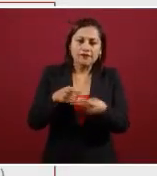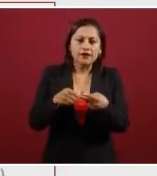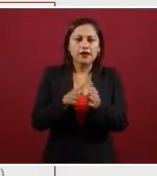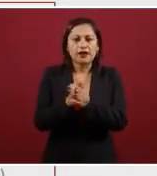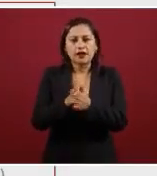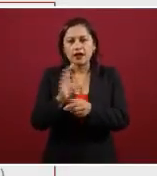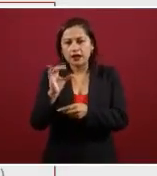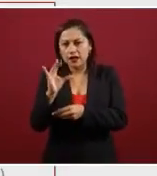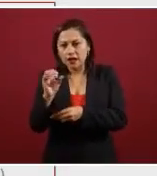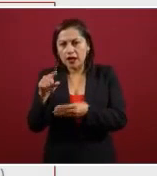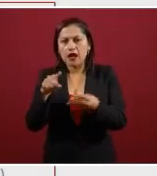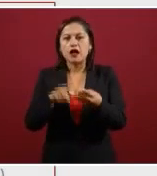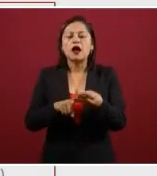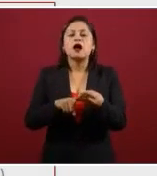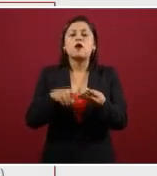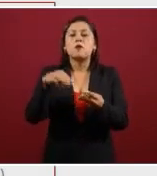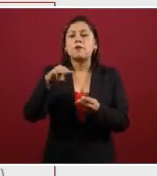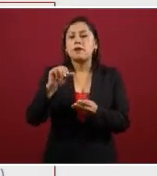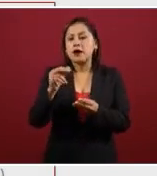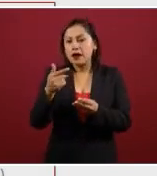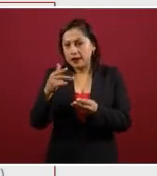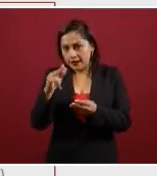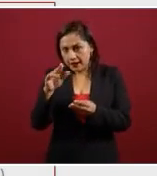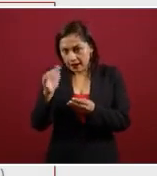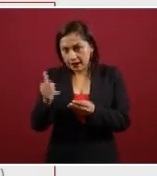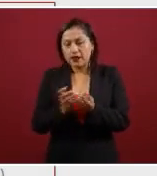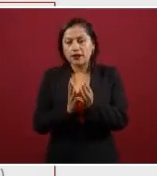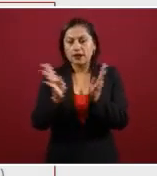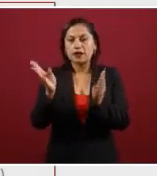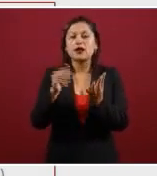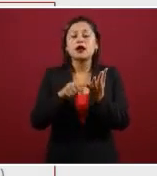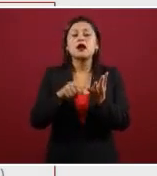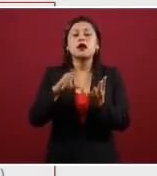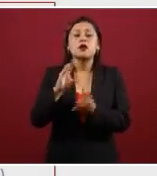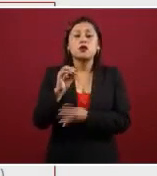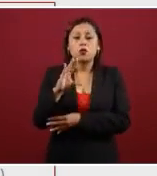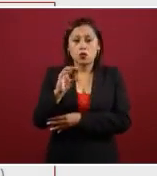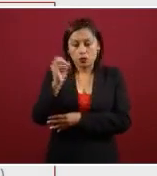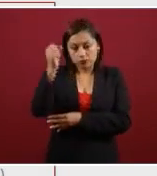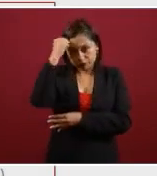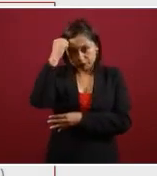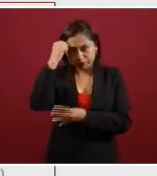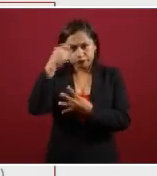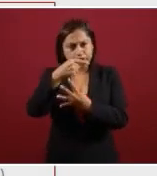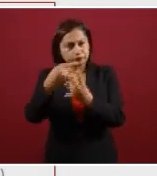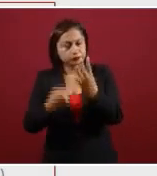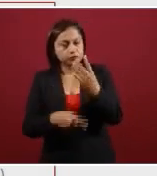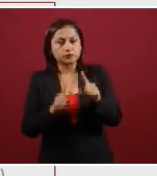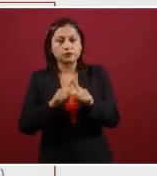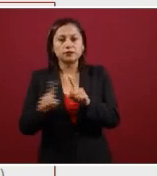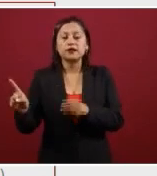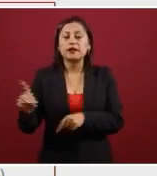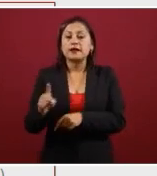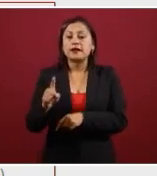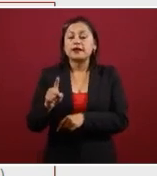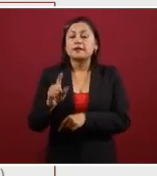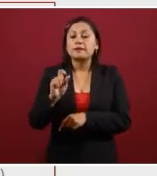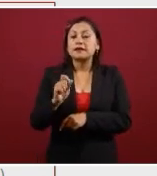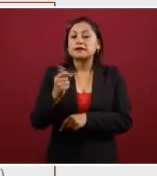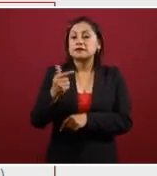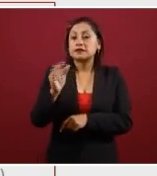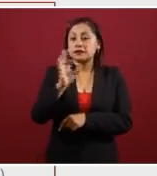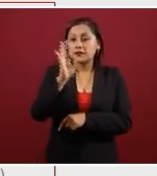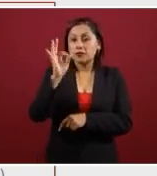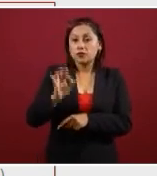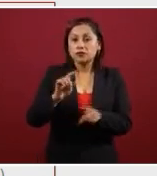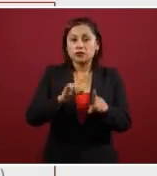coco, otras especies, ¿no? Hablamos de 157 millones, el 27% de los